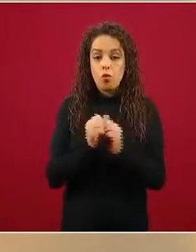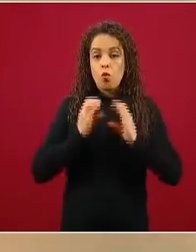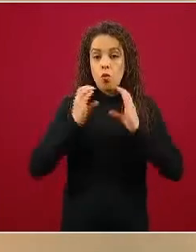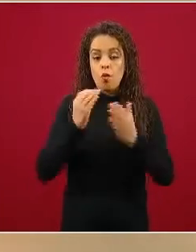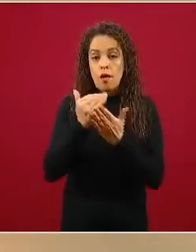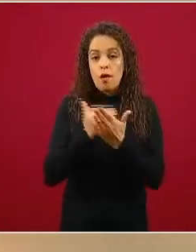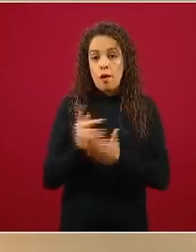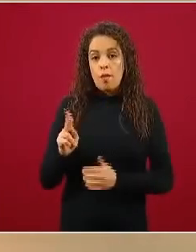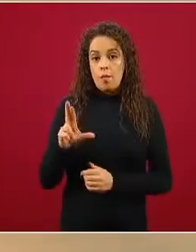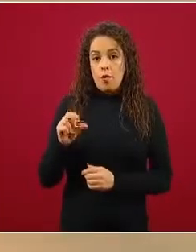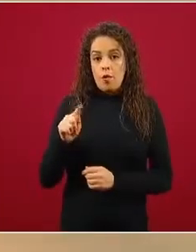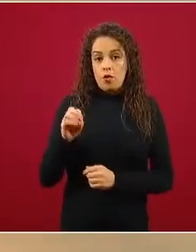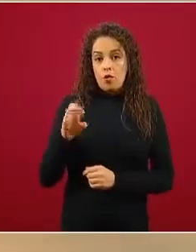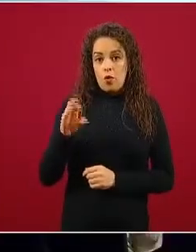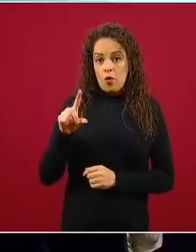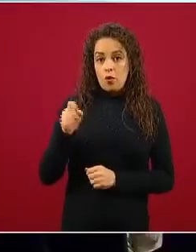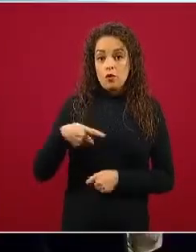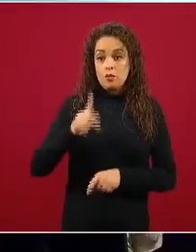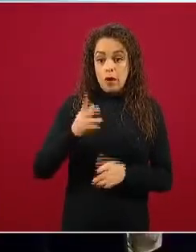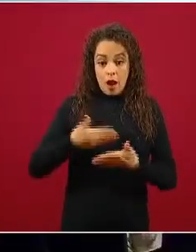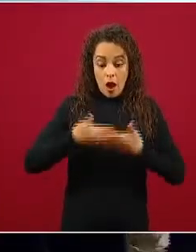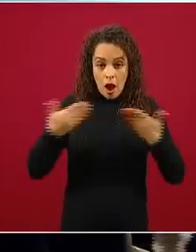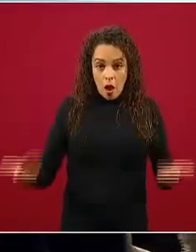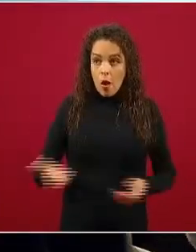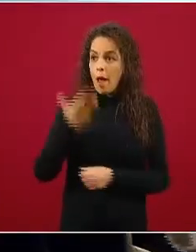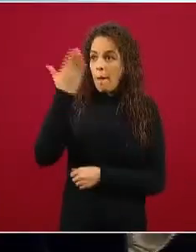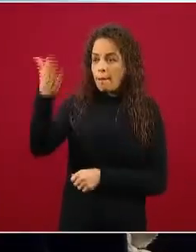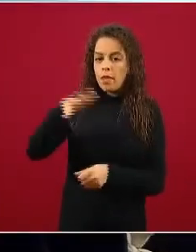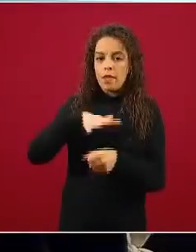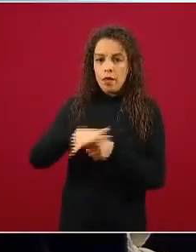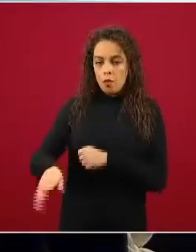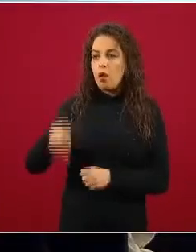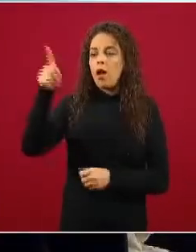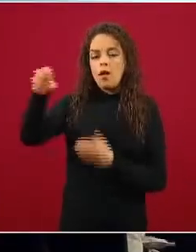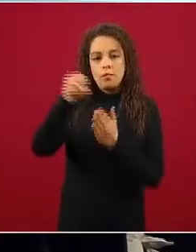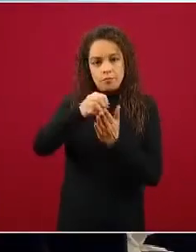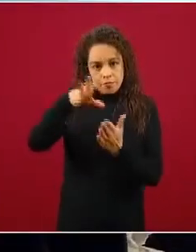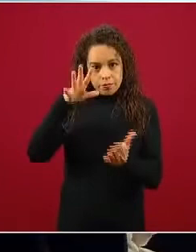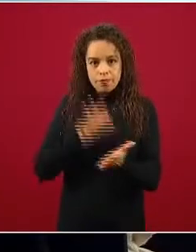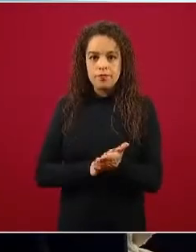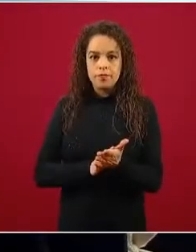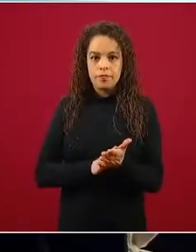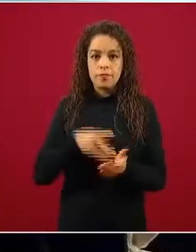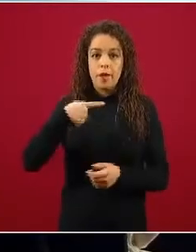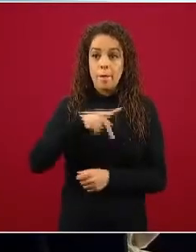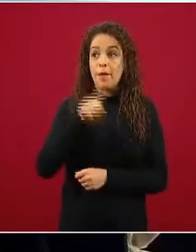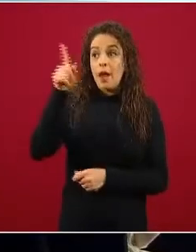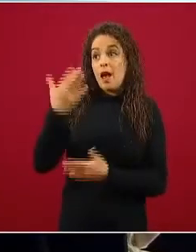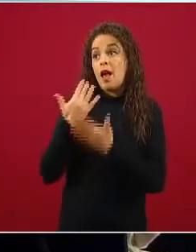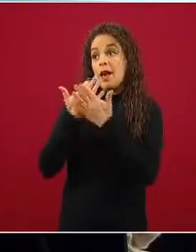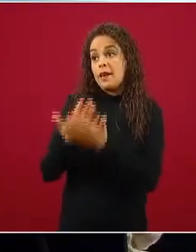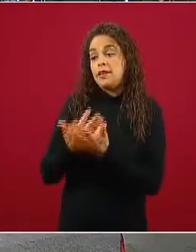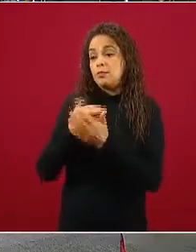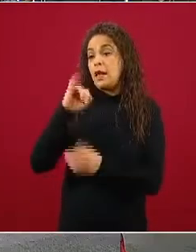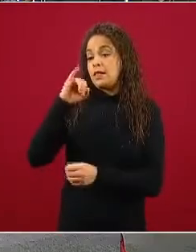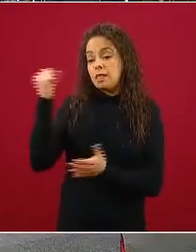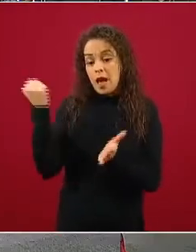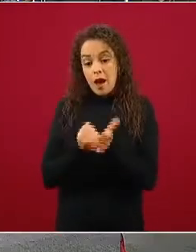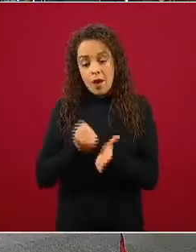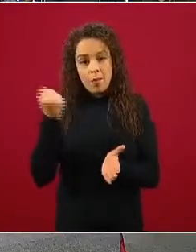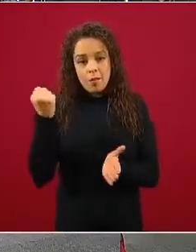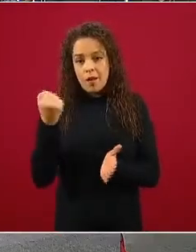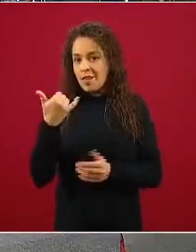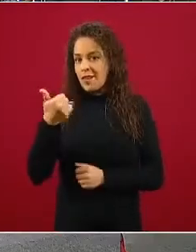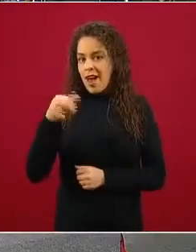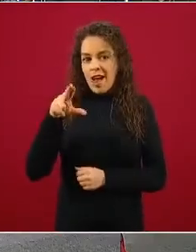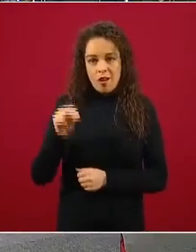les está solicitando es también registrarse con una diferencia. Ya no tendrán que esperar una validación, esta será